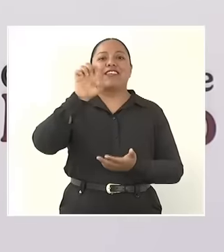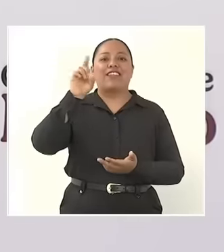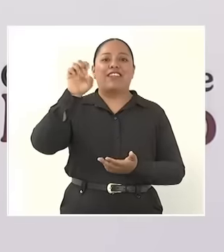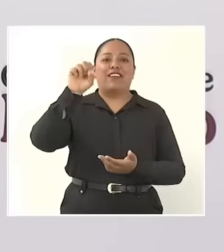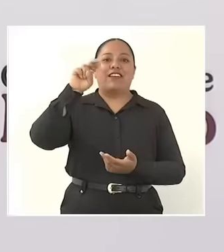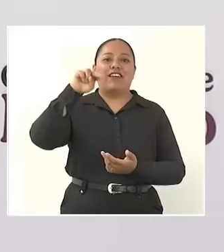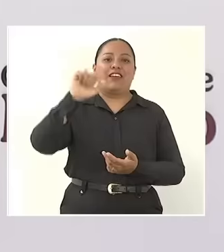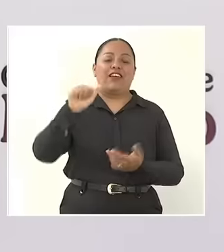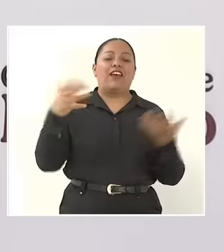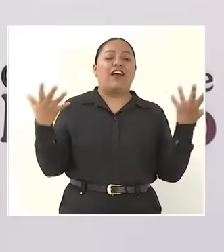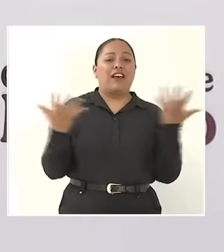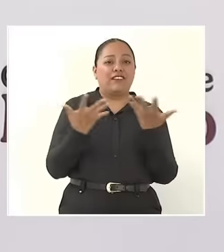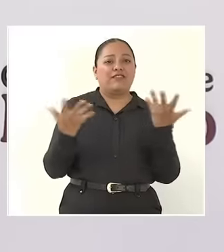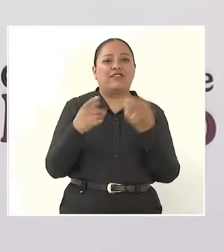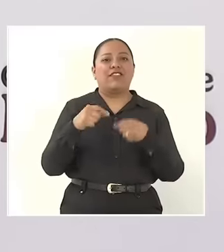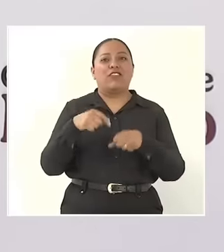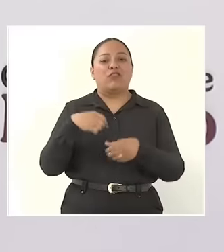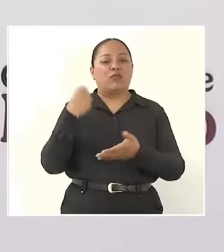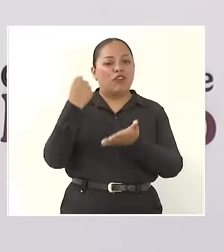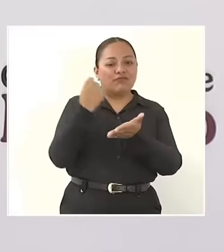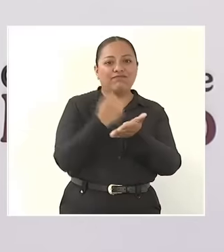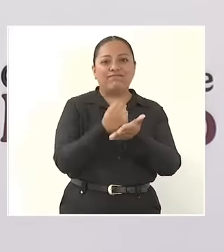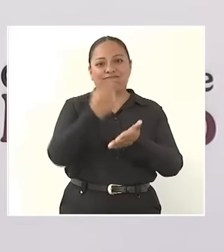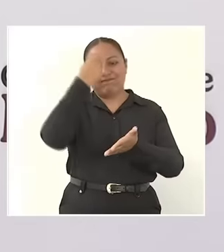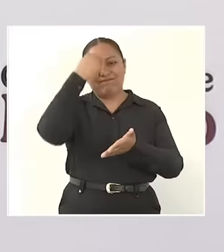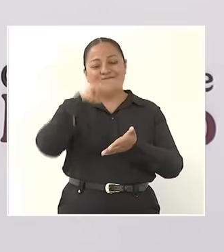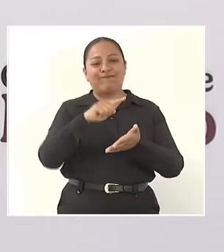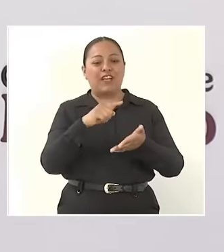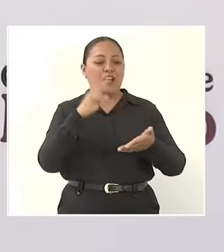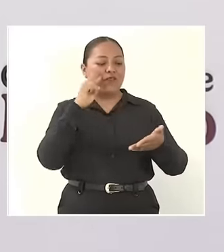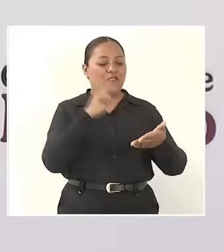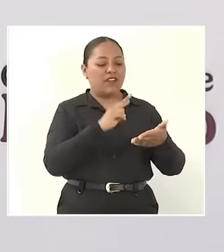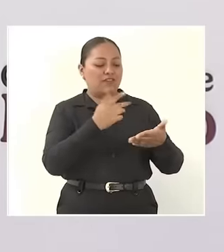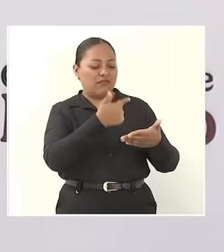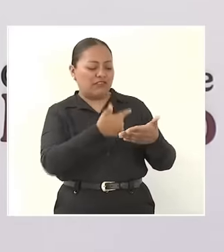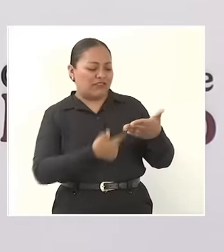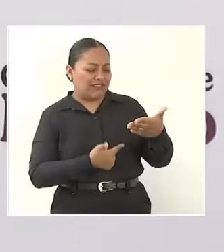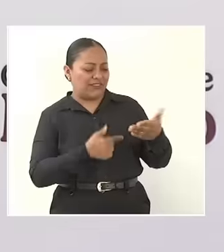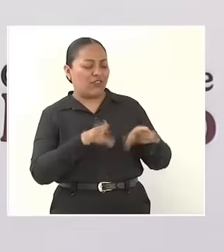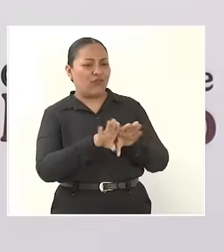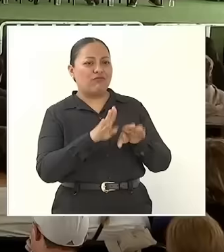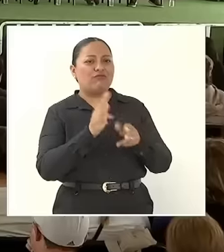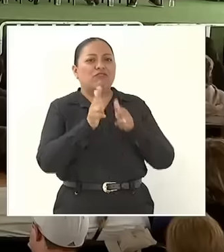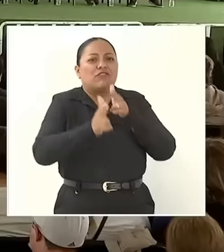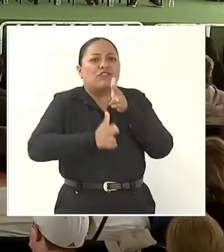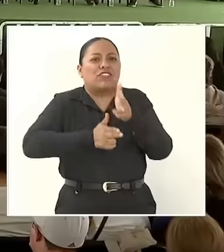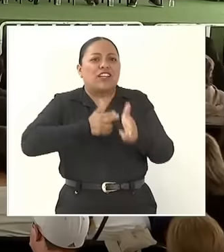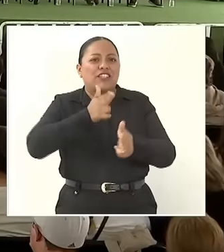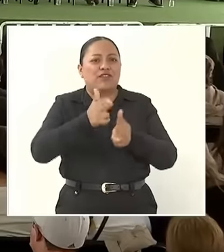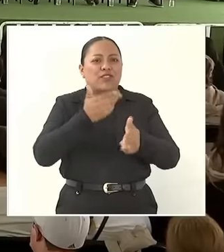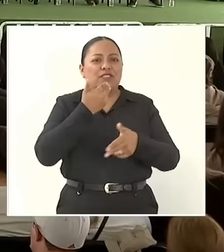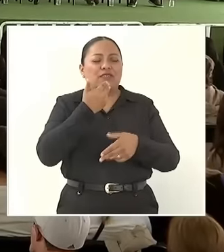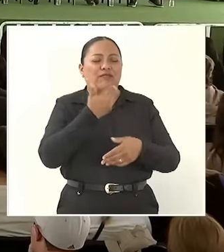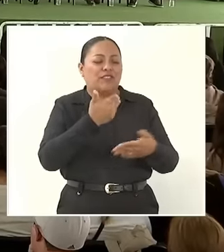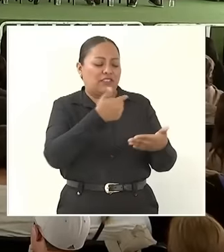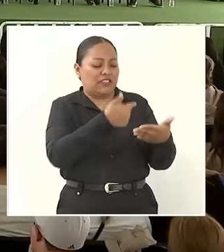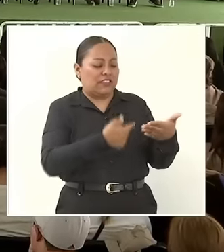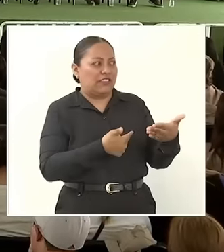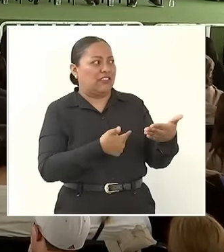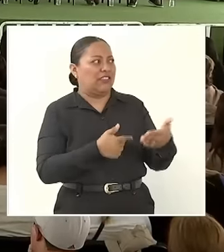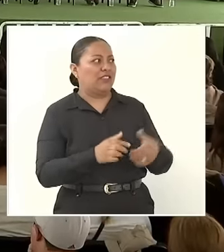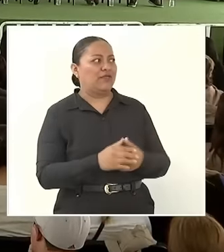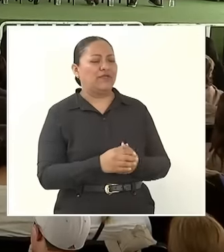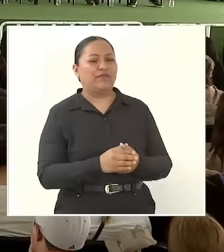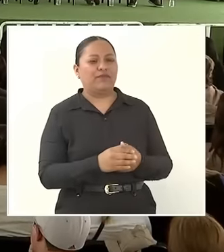actual para determinar los parámetros de diseño de los elementos constructivos del sistema ferroviario y sus obras complementarias, así